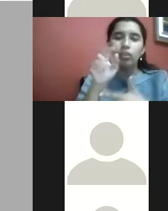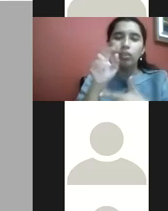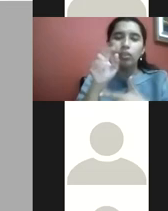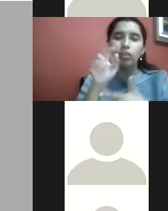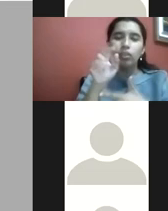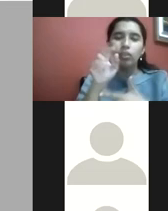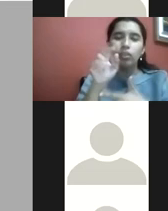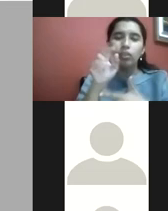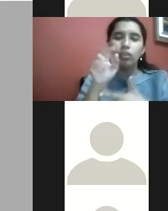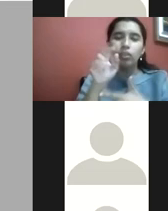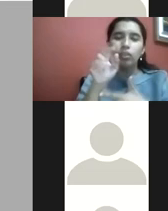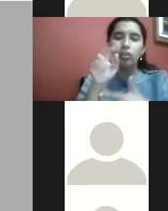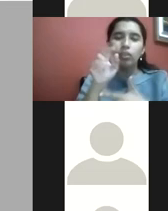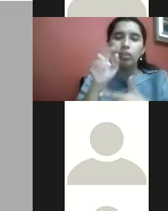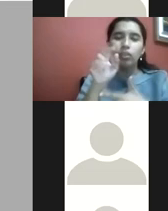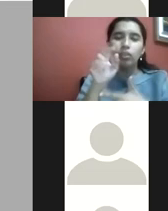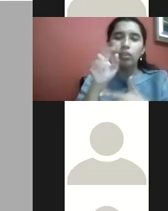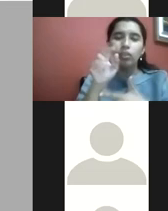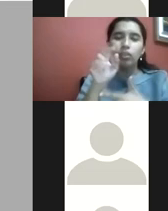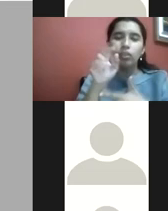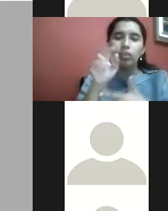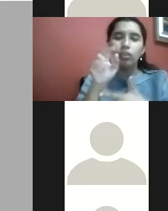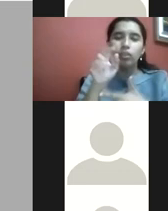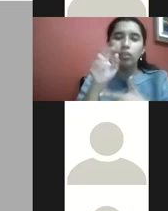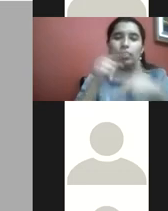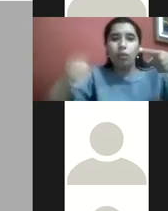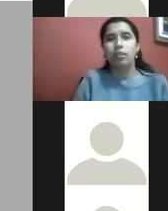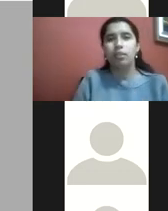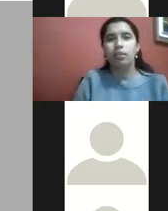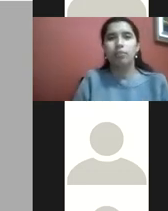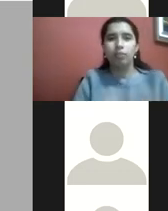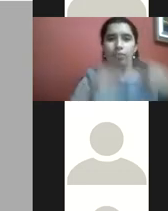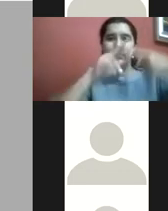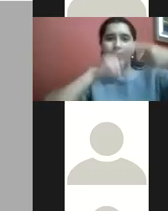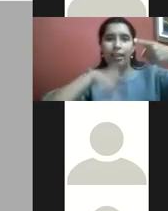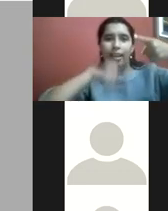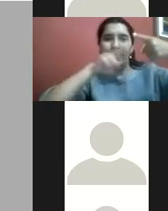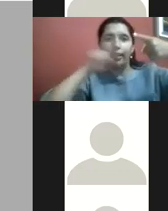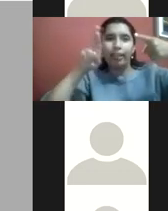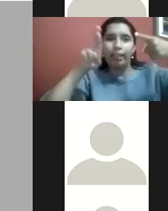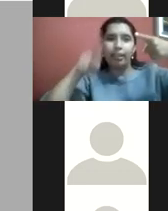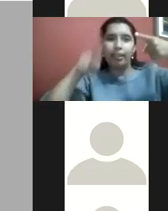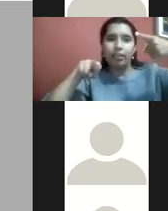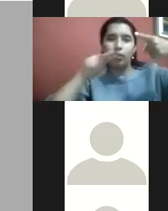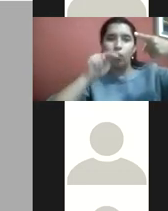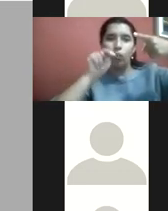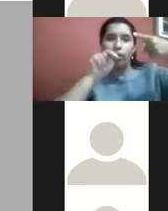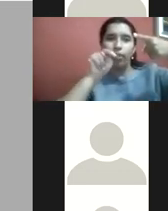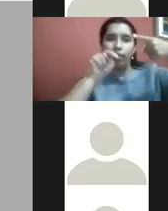muestra. Entonces, n sigue siendo el tamaño de la muestra. Sigma sigue siendo la desviación